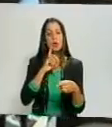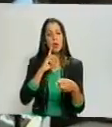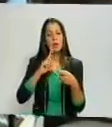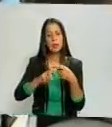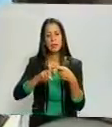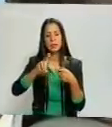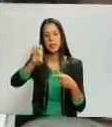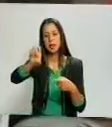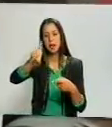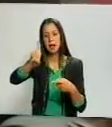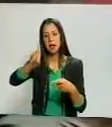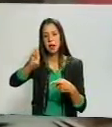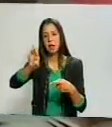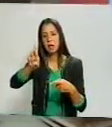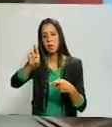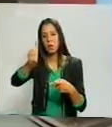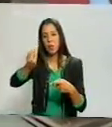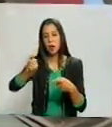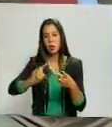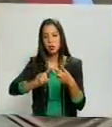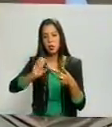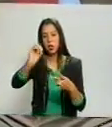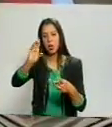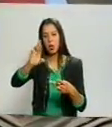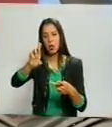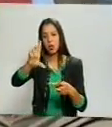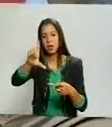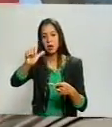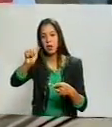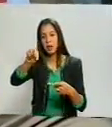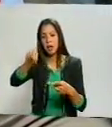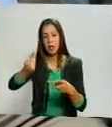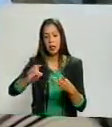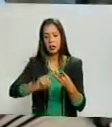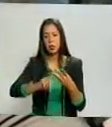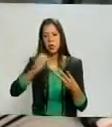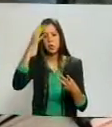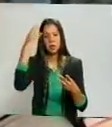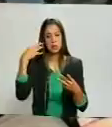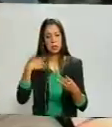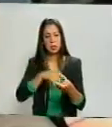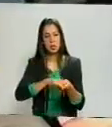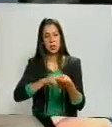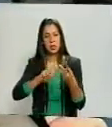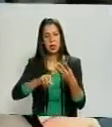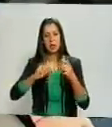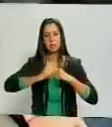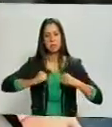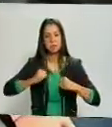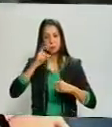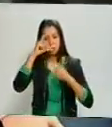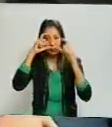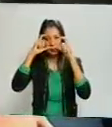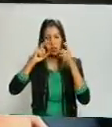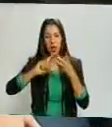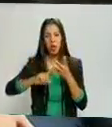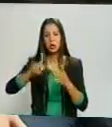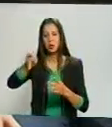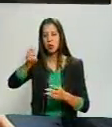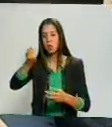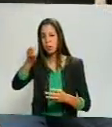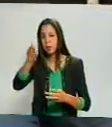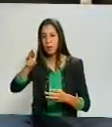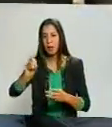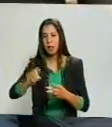quien la presidirá, Orlando Camacho, Hernán Escarra, Iris Valera, Andrés Eloy Méndez, Julio García, Pedro Carreño,